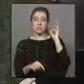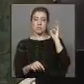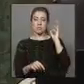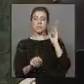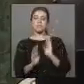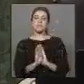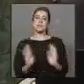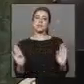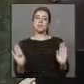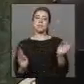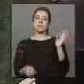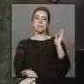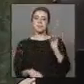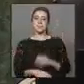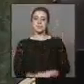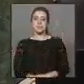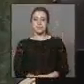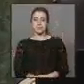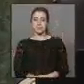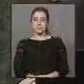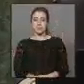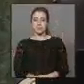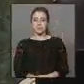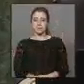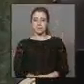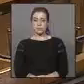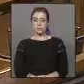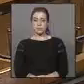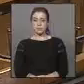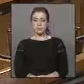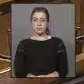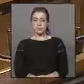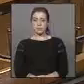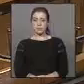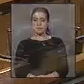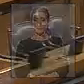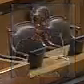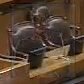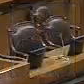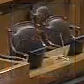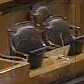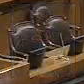se levanta la sesión. Tres de cincuenta y cuatro... Gracias.